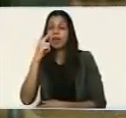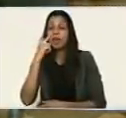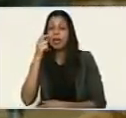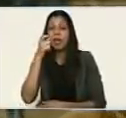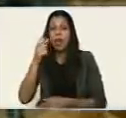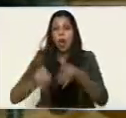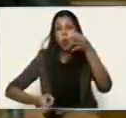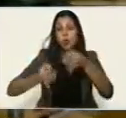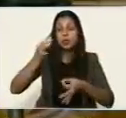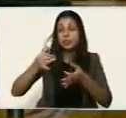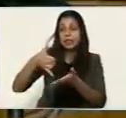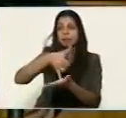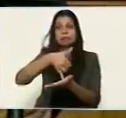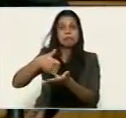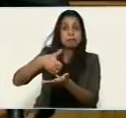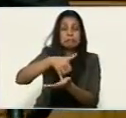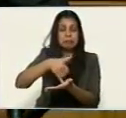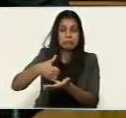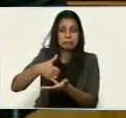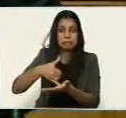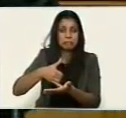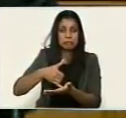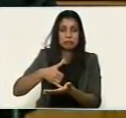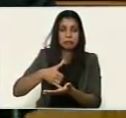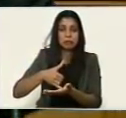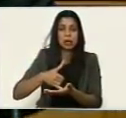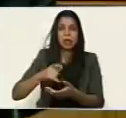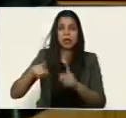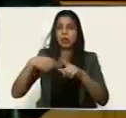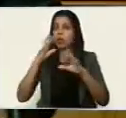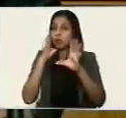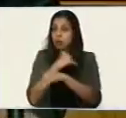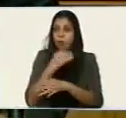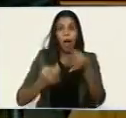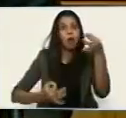Y ante la debilidad del Estado comenzó a imperar la impunidad